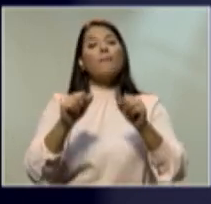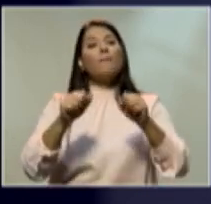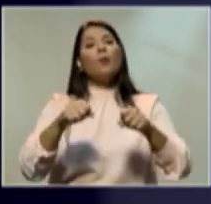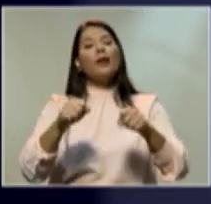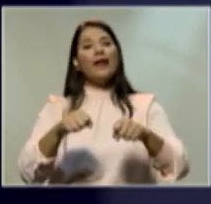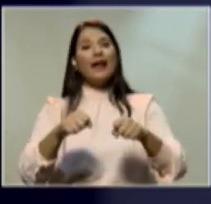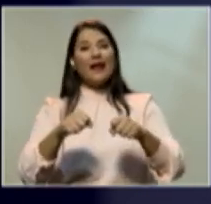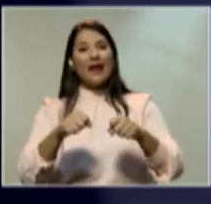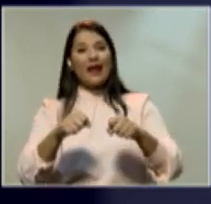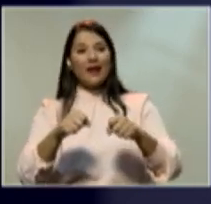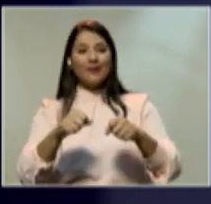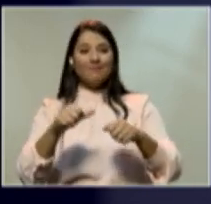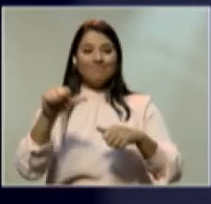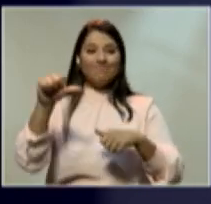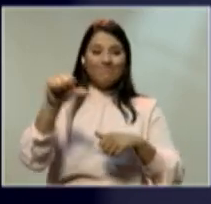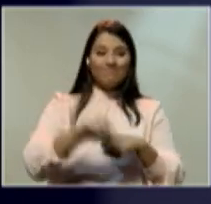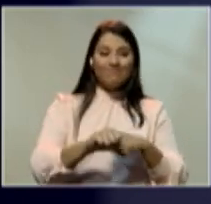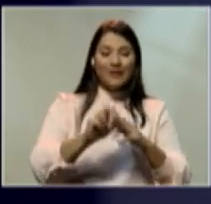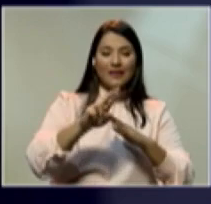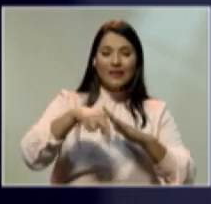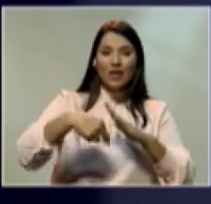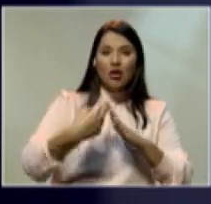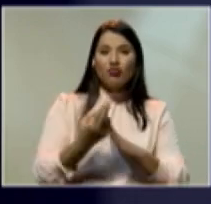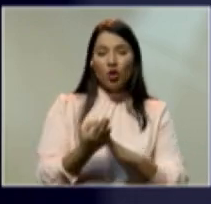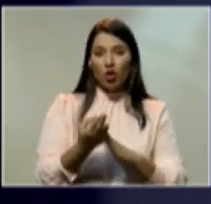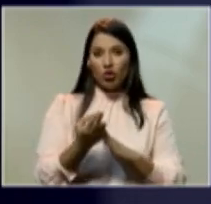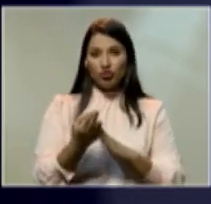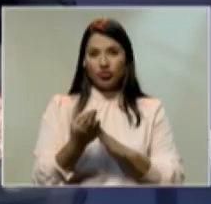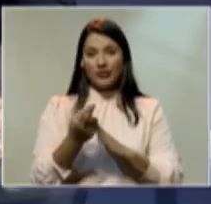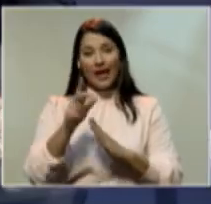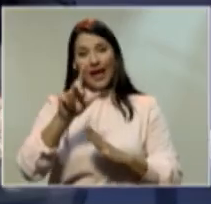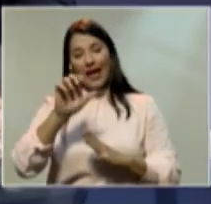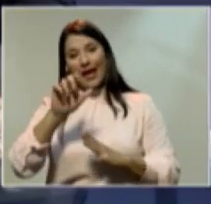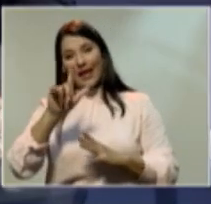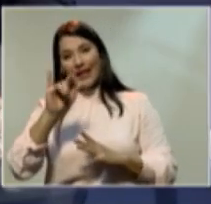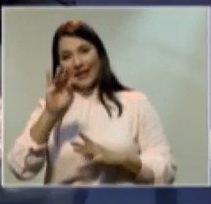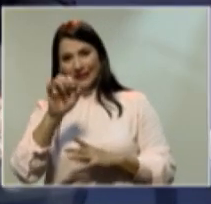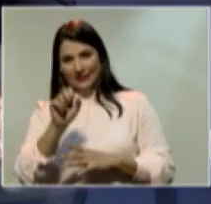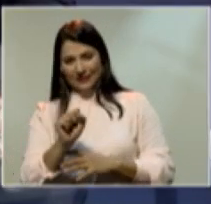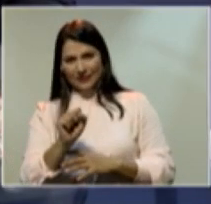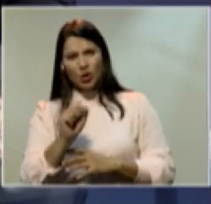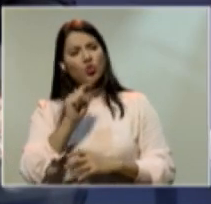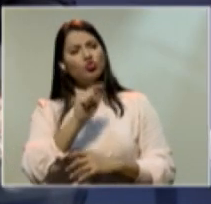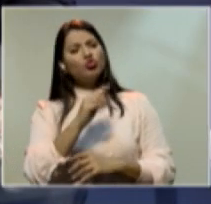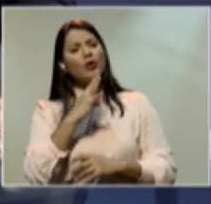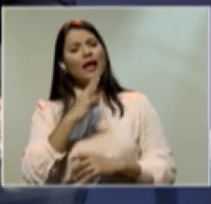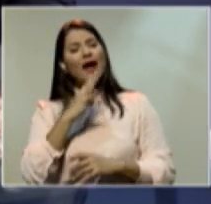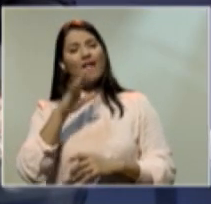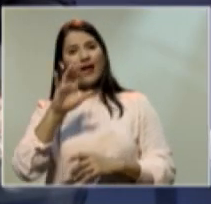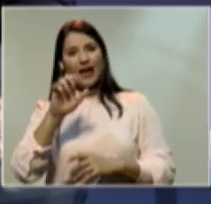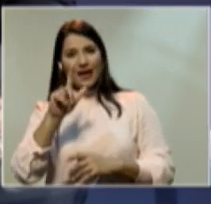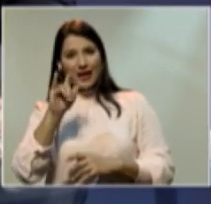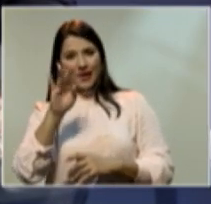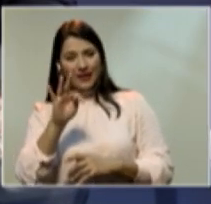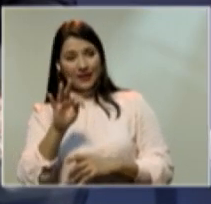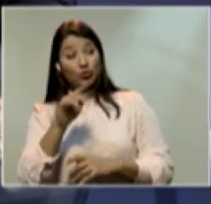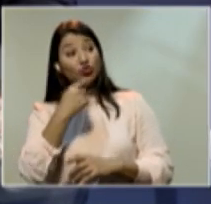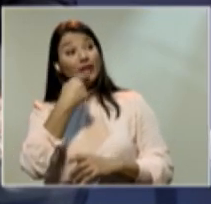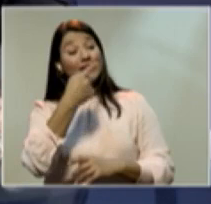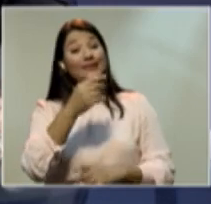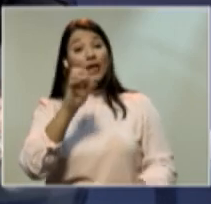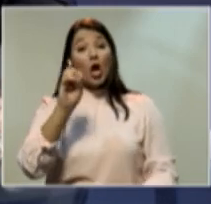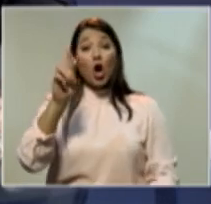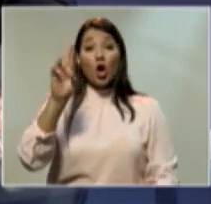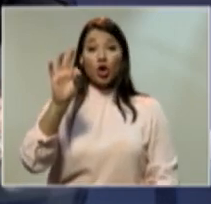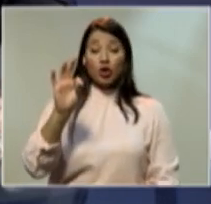élites. Y pensaba, usted habla de élites justamente en el sentido que Ortega y Gasset le daba